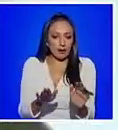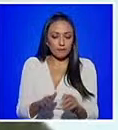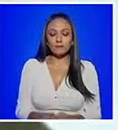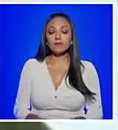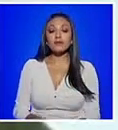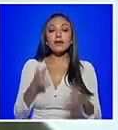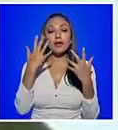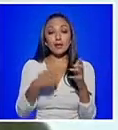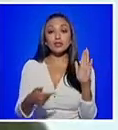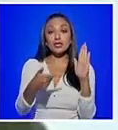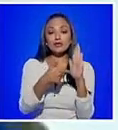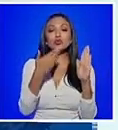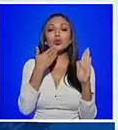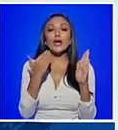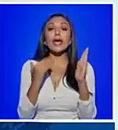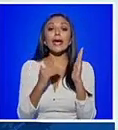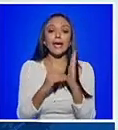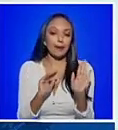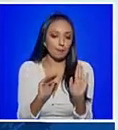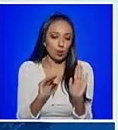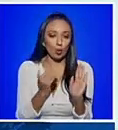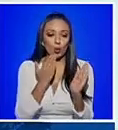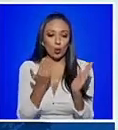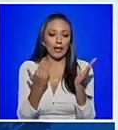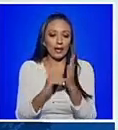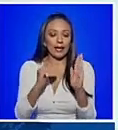un referente, más que todo